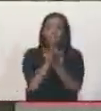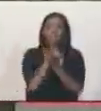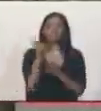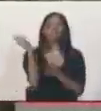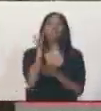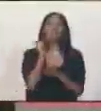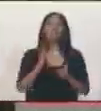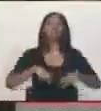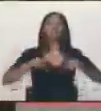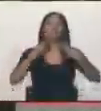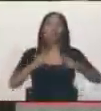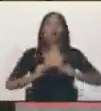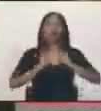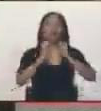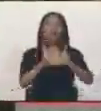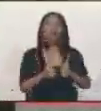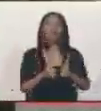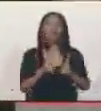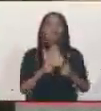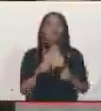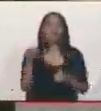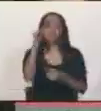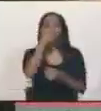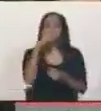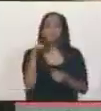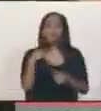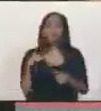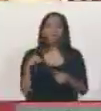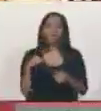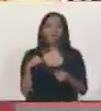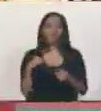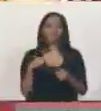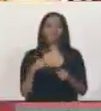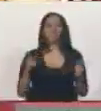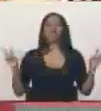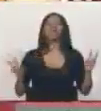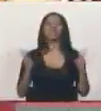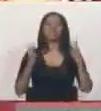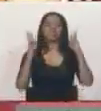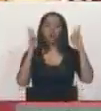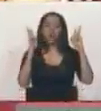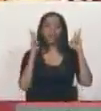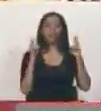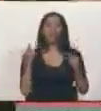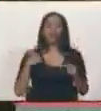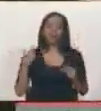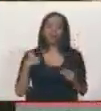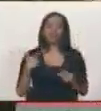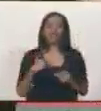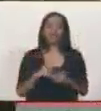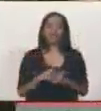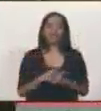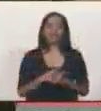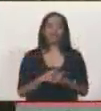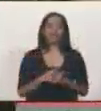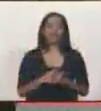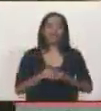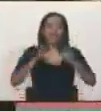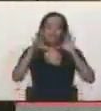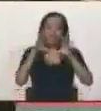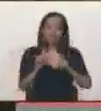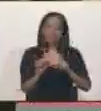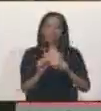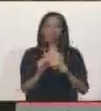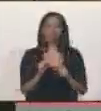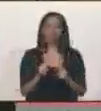nuevo comienzo del renacer del Estado zuliano, de las victorias tempranas que vamos a tener y de las conquistas que, sin